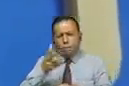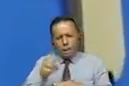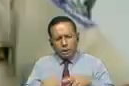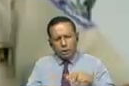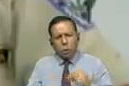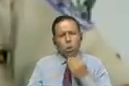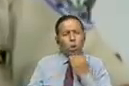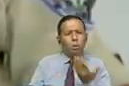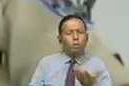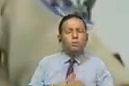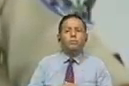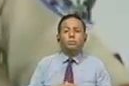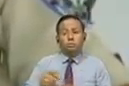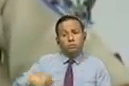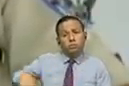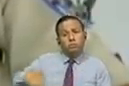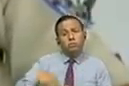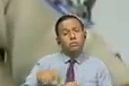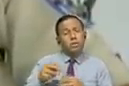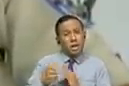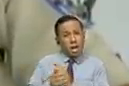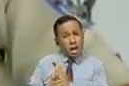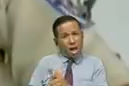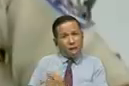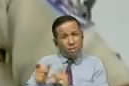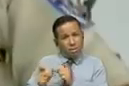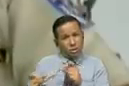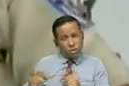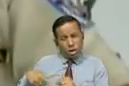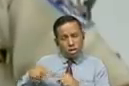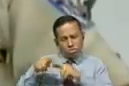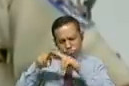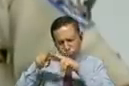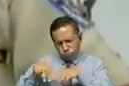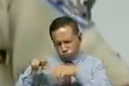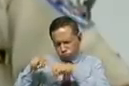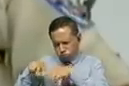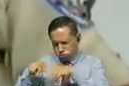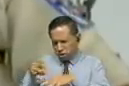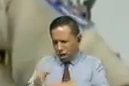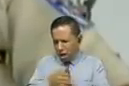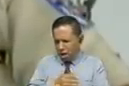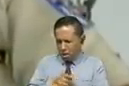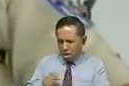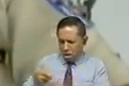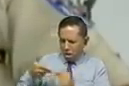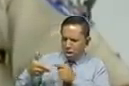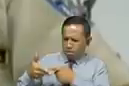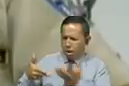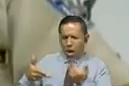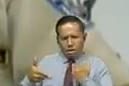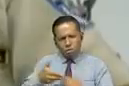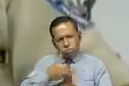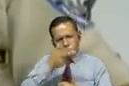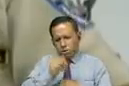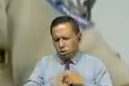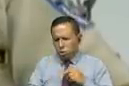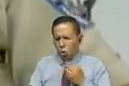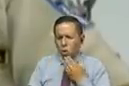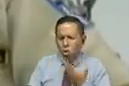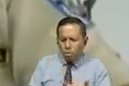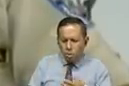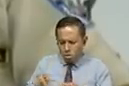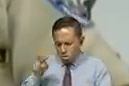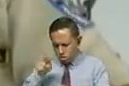violentas. Las pericias técnicas nos van a permitir determinar si esta arma fue utilizada en los diferentes hechos violentos que se han realizado en la